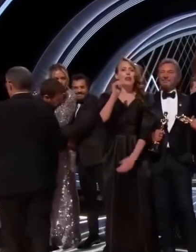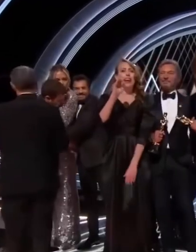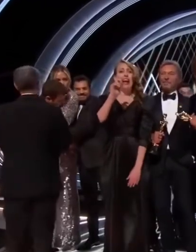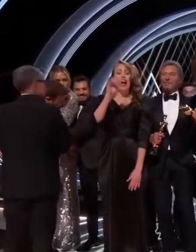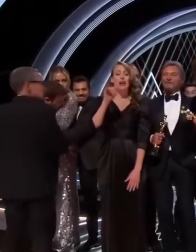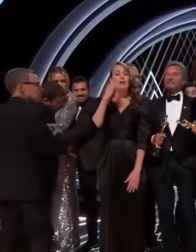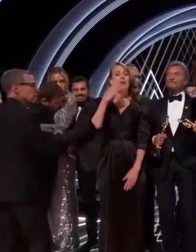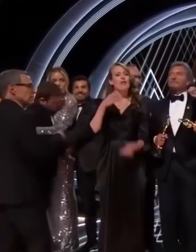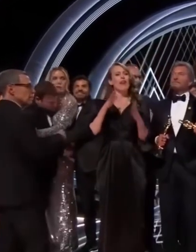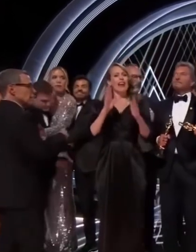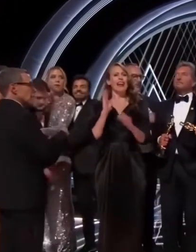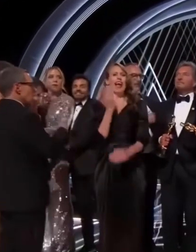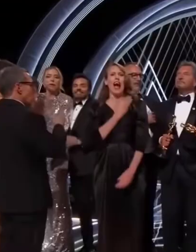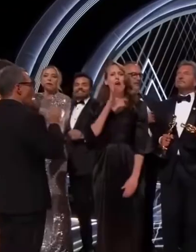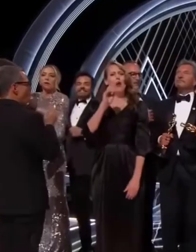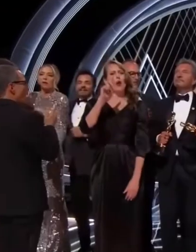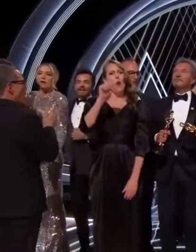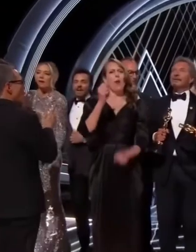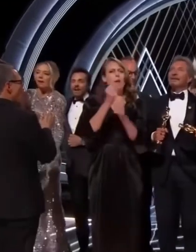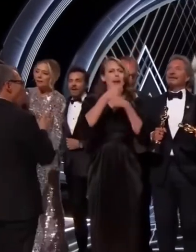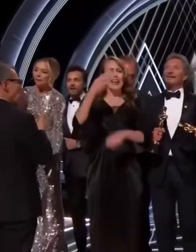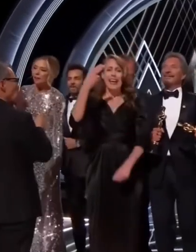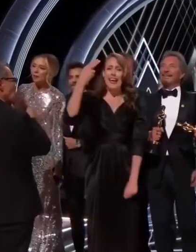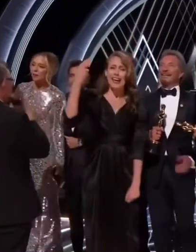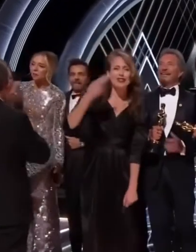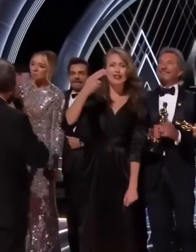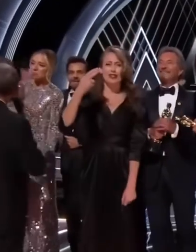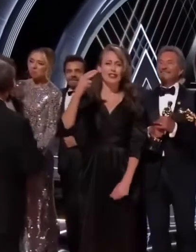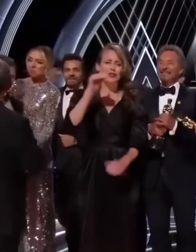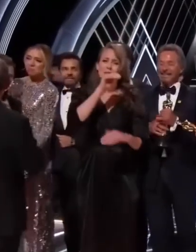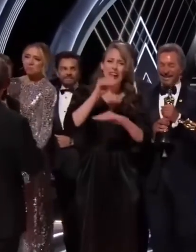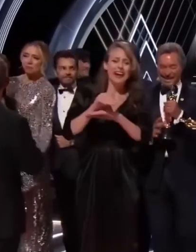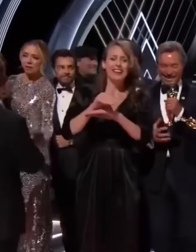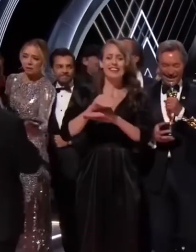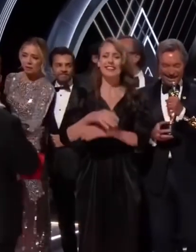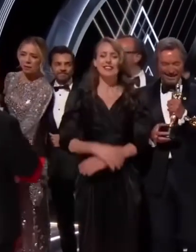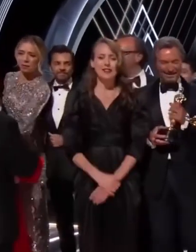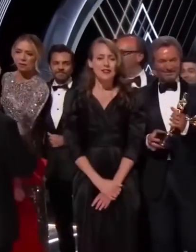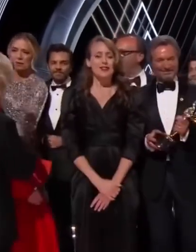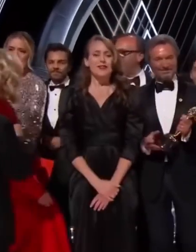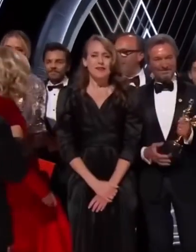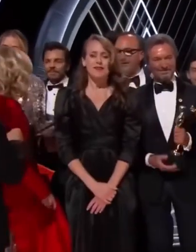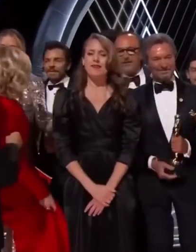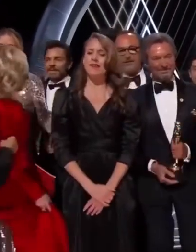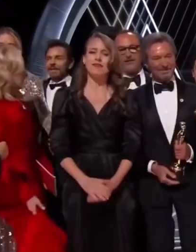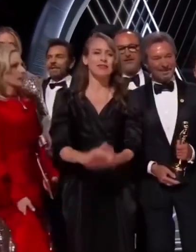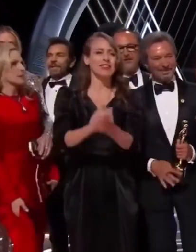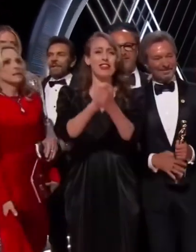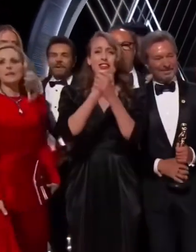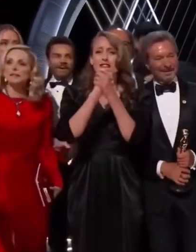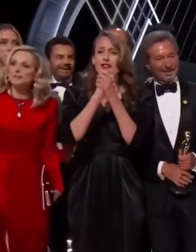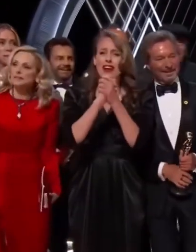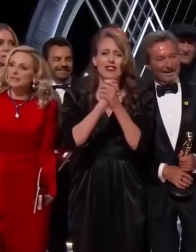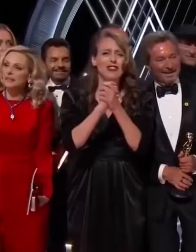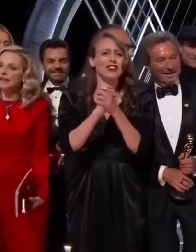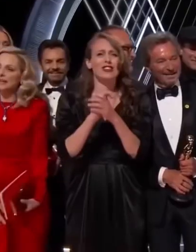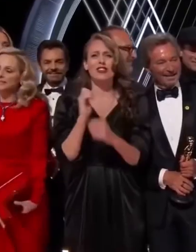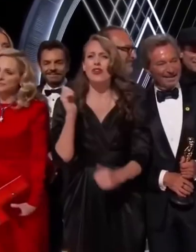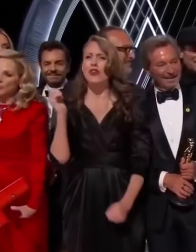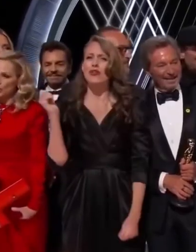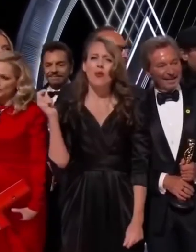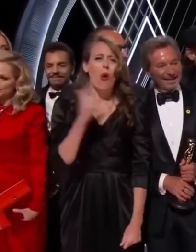premios Oscar, incluyendo Mejor Película? Bienvenido a La Historia de, una nueva sección en donde les contaré de manera